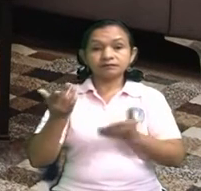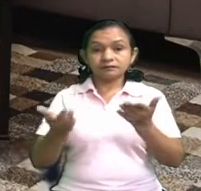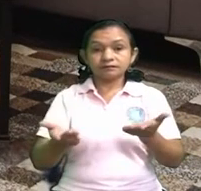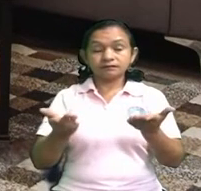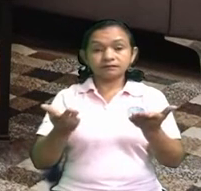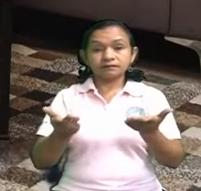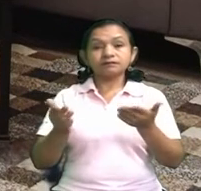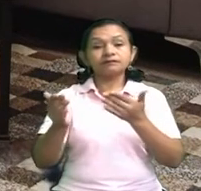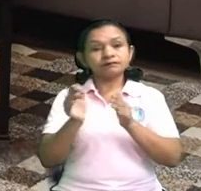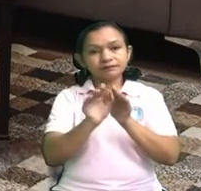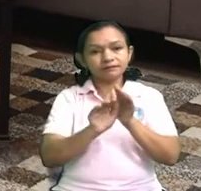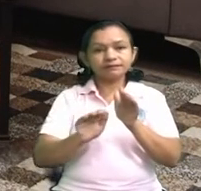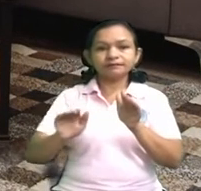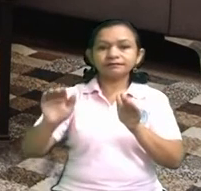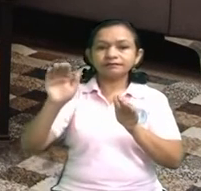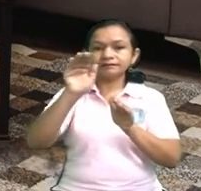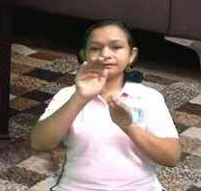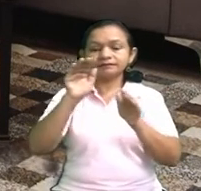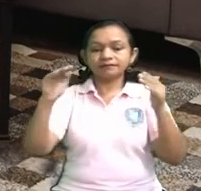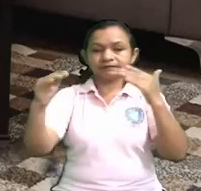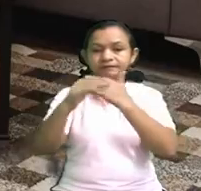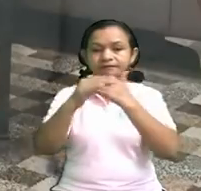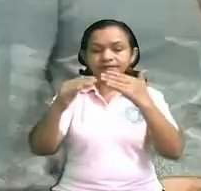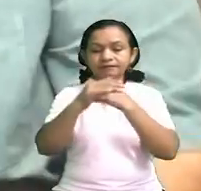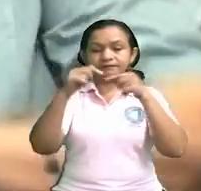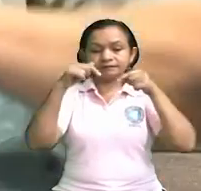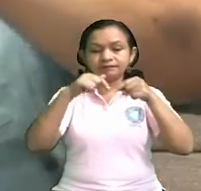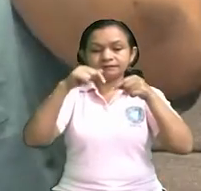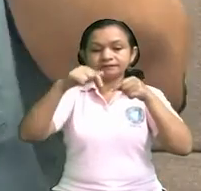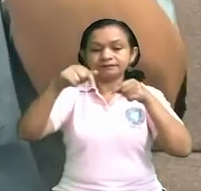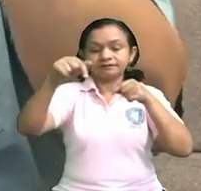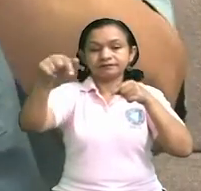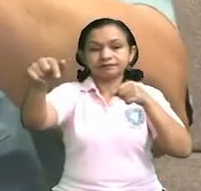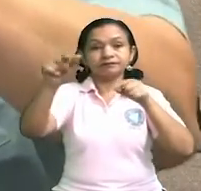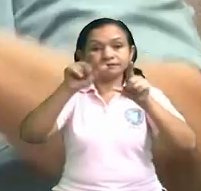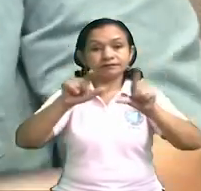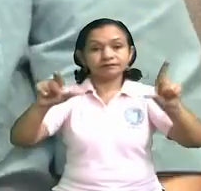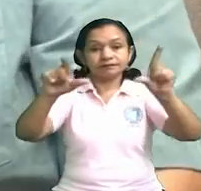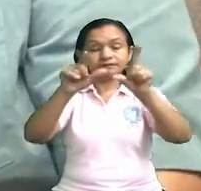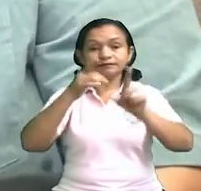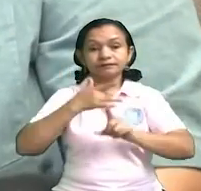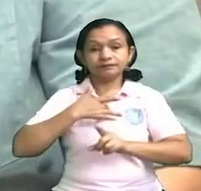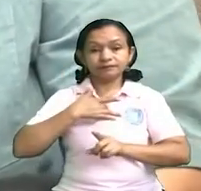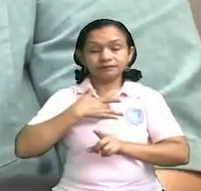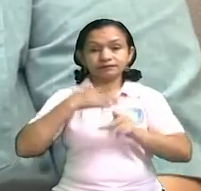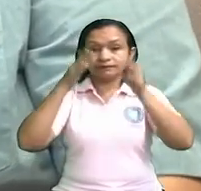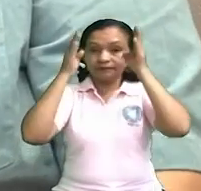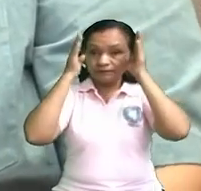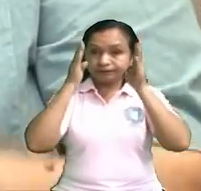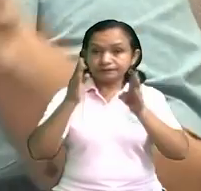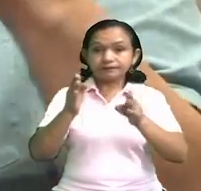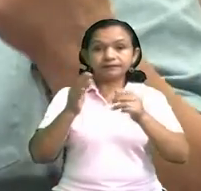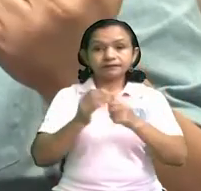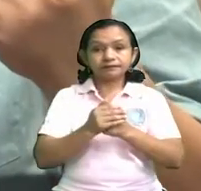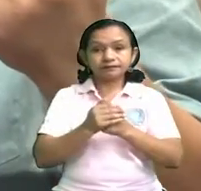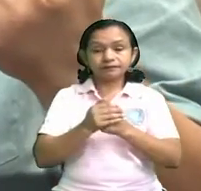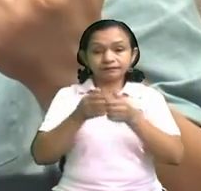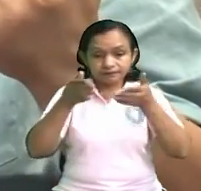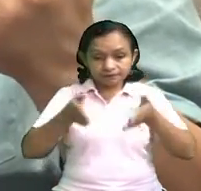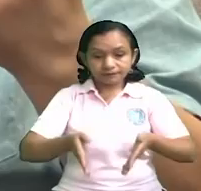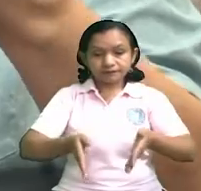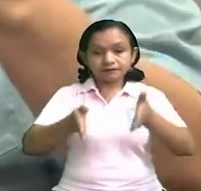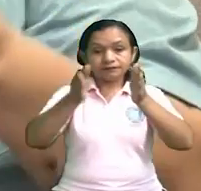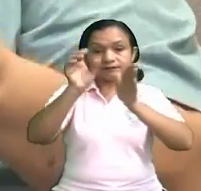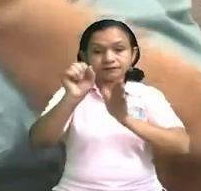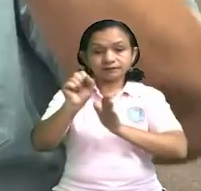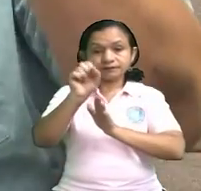que dotar más exactamente la ubicación estratégica y estamos buscando un punto entre la carretera